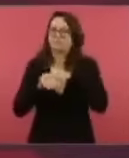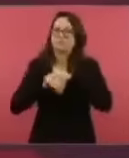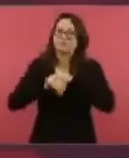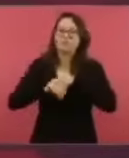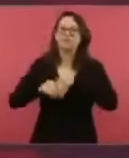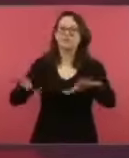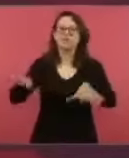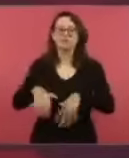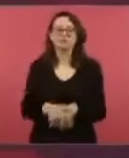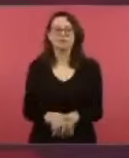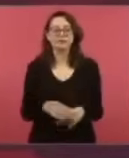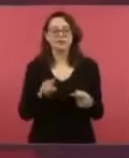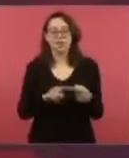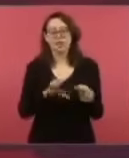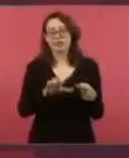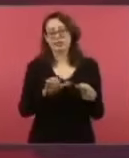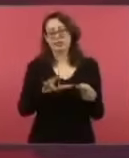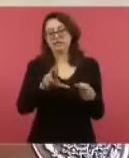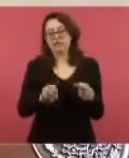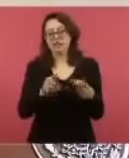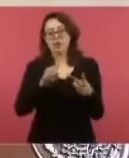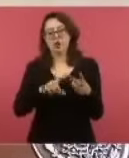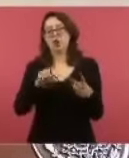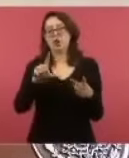no es López Dóriga,